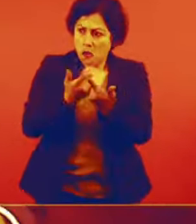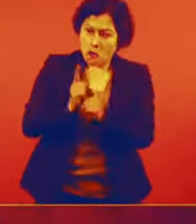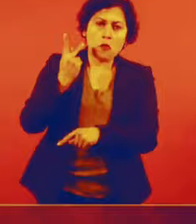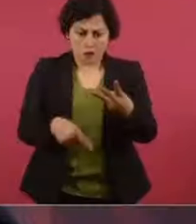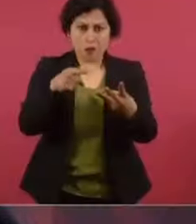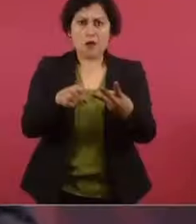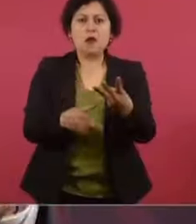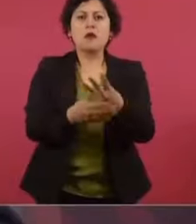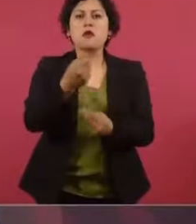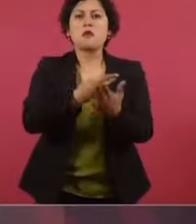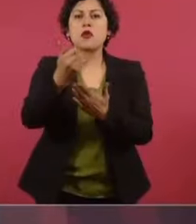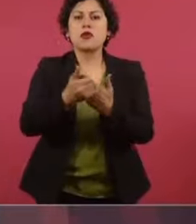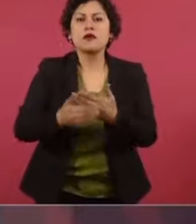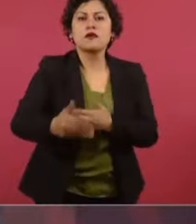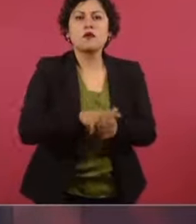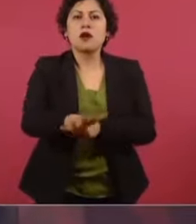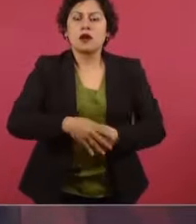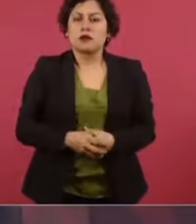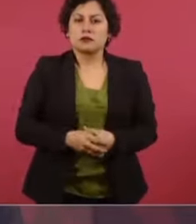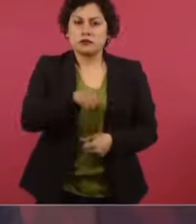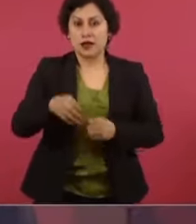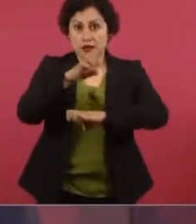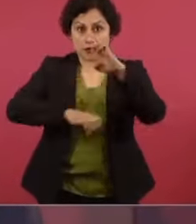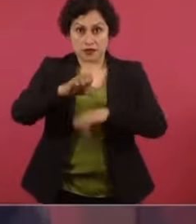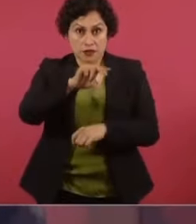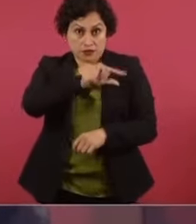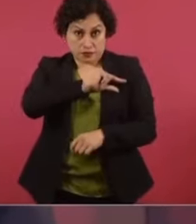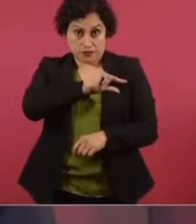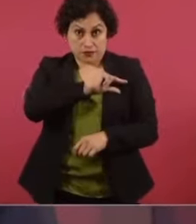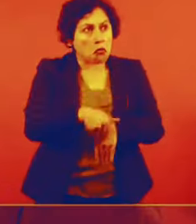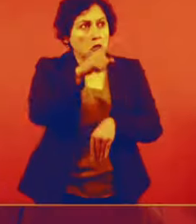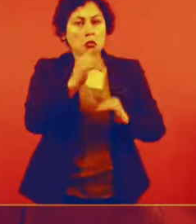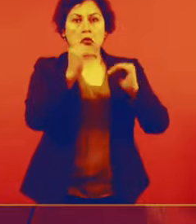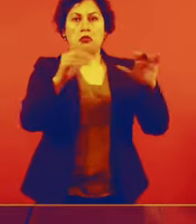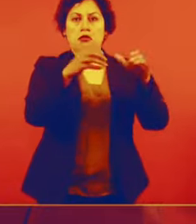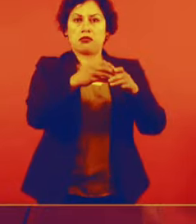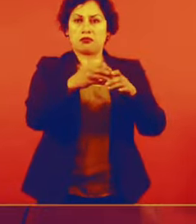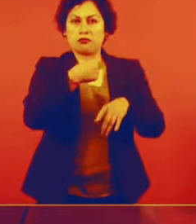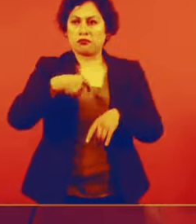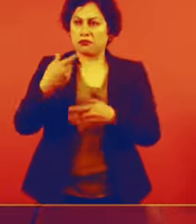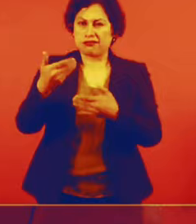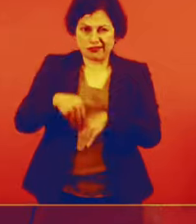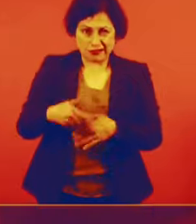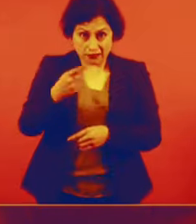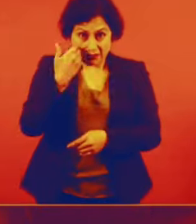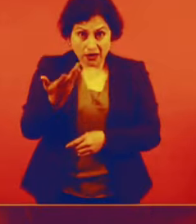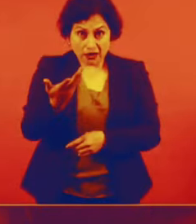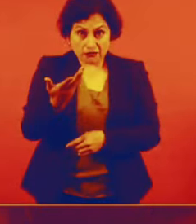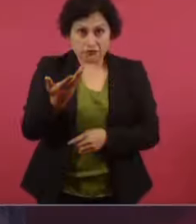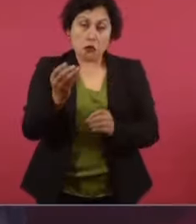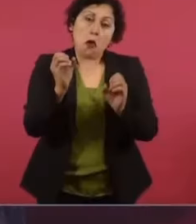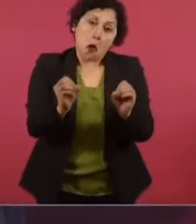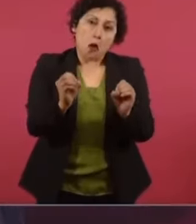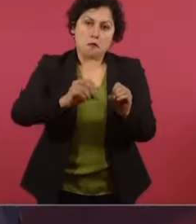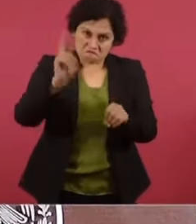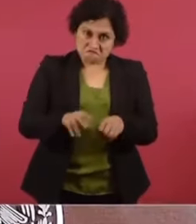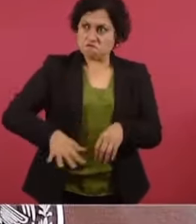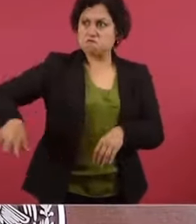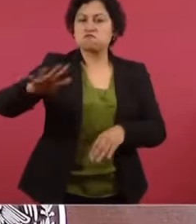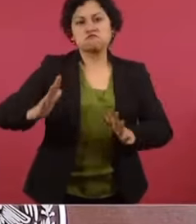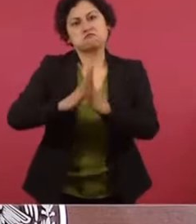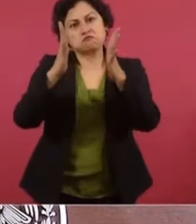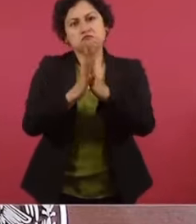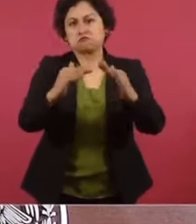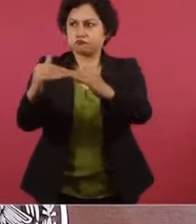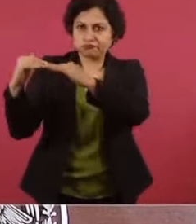proyecto de nación. ¿Qué quieren? ¿Que sean las empresas privadas las que dominen o que haya una auténtica democracia, en un auténtico